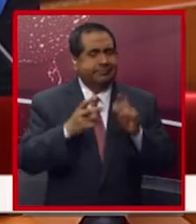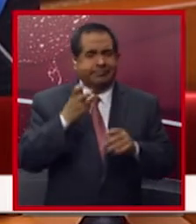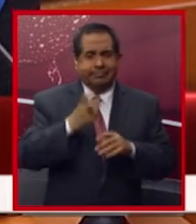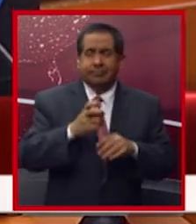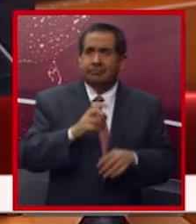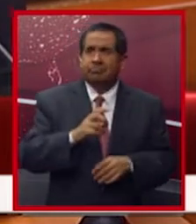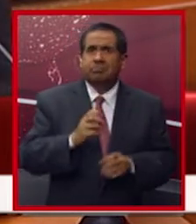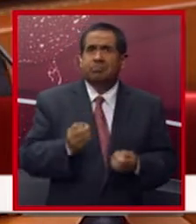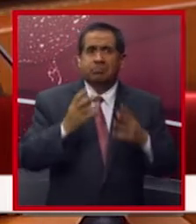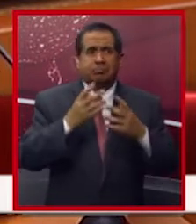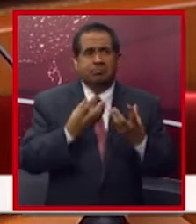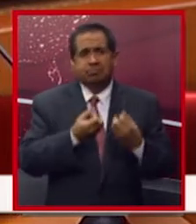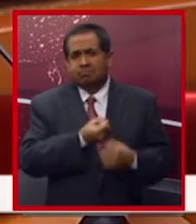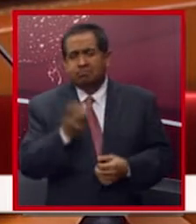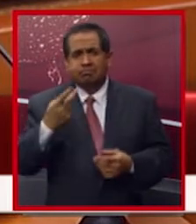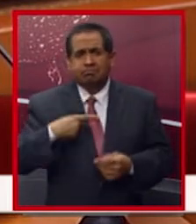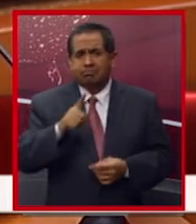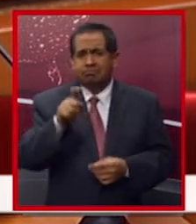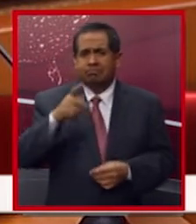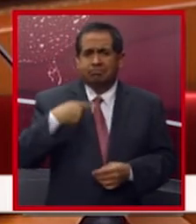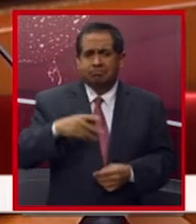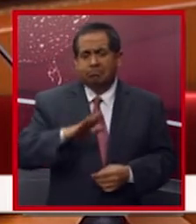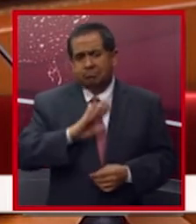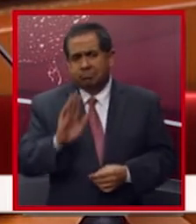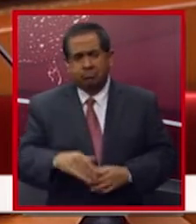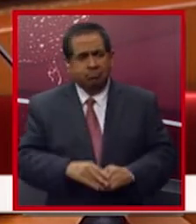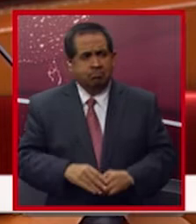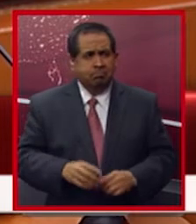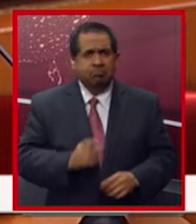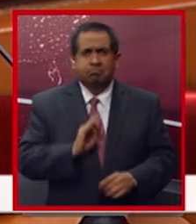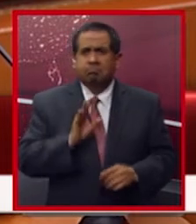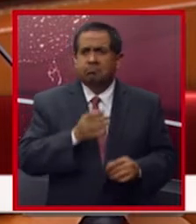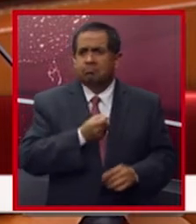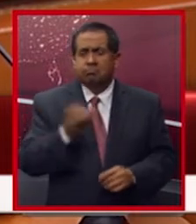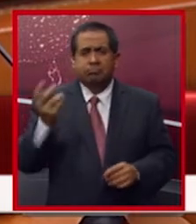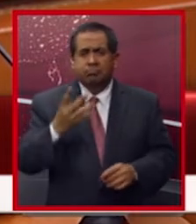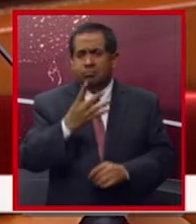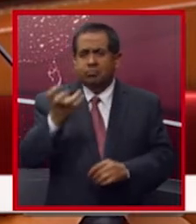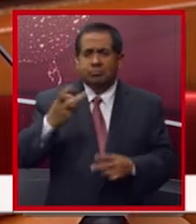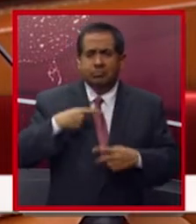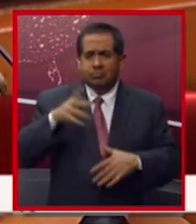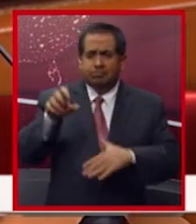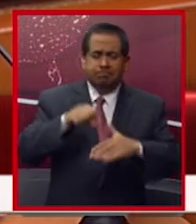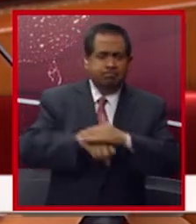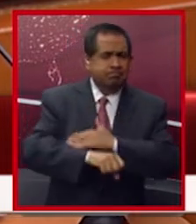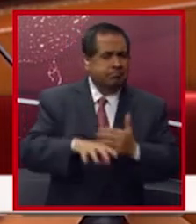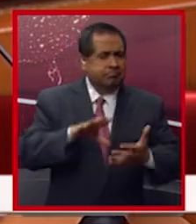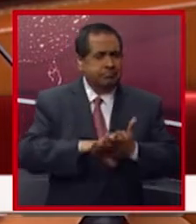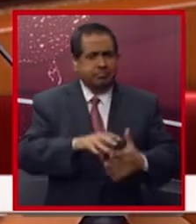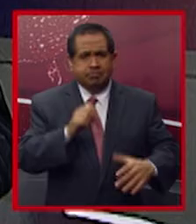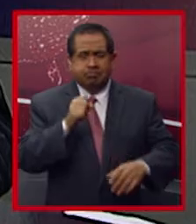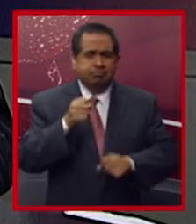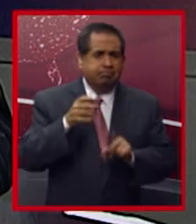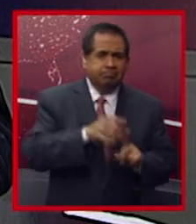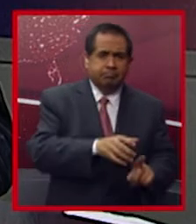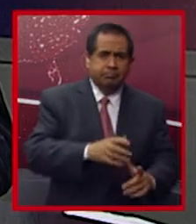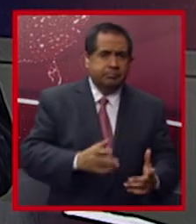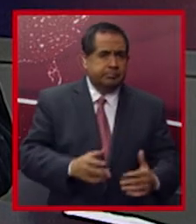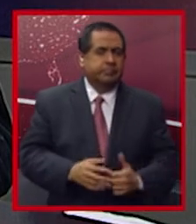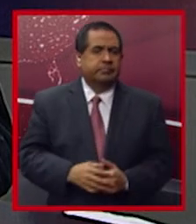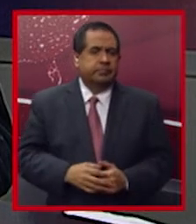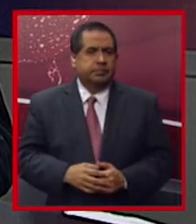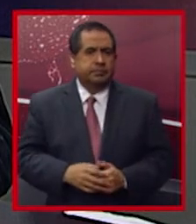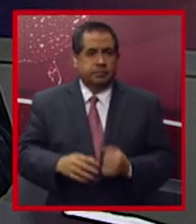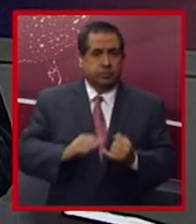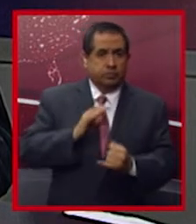de 100 muertes, más de 400 presos políticos. Bueno,